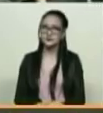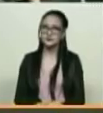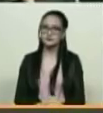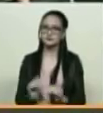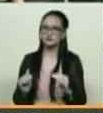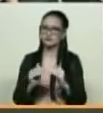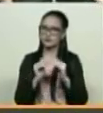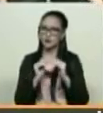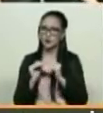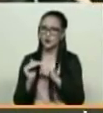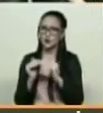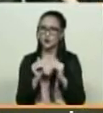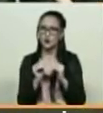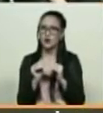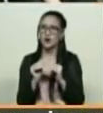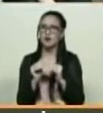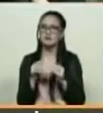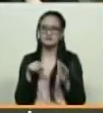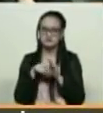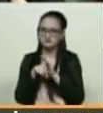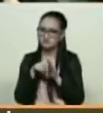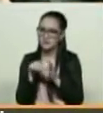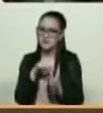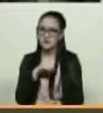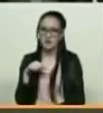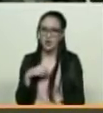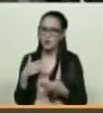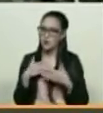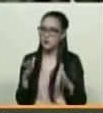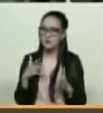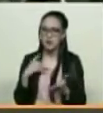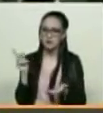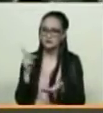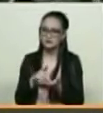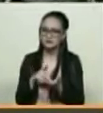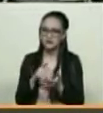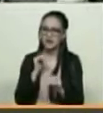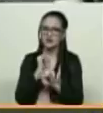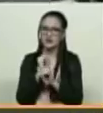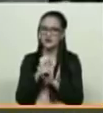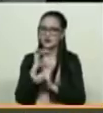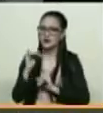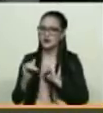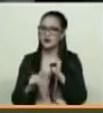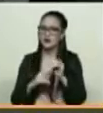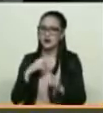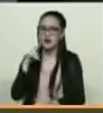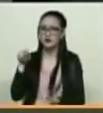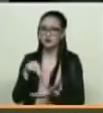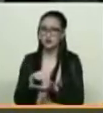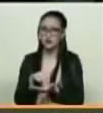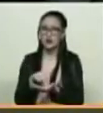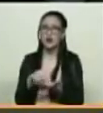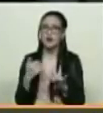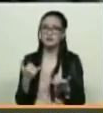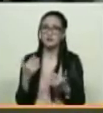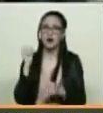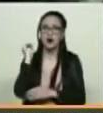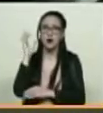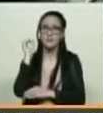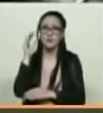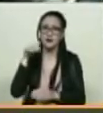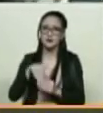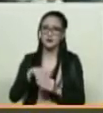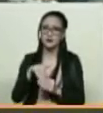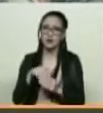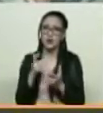equidad en el acceso a los medios públicos y privados y redes sociales nacionales e internacionales en el desarrollo de la campaña